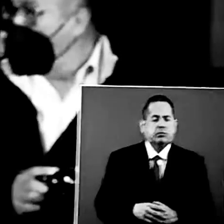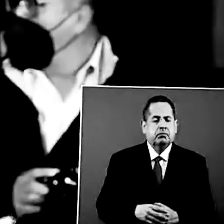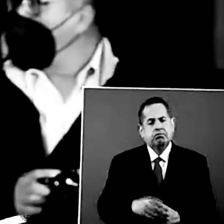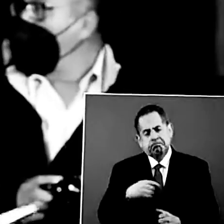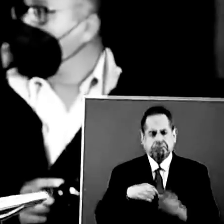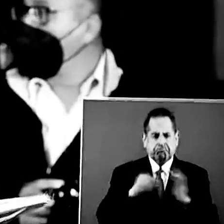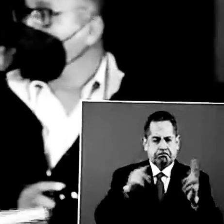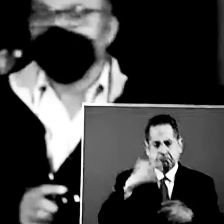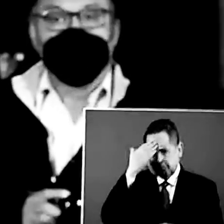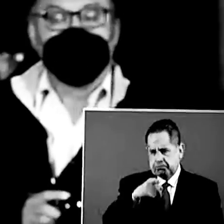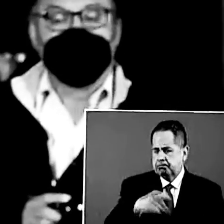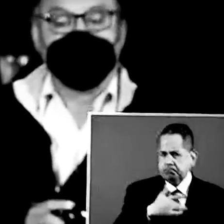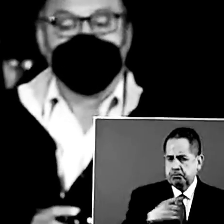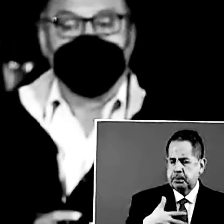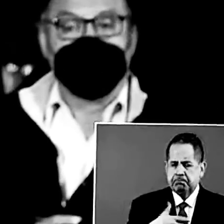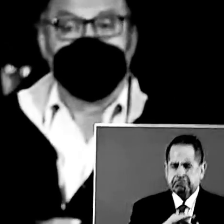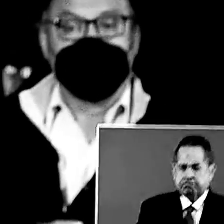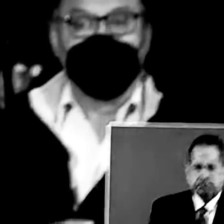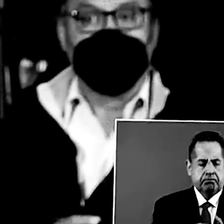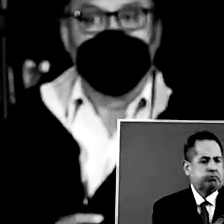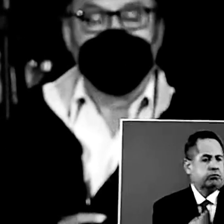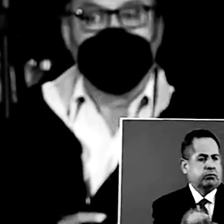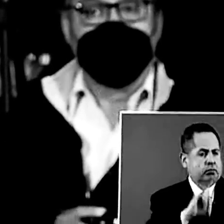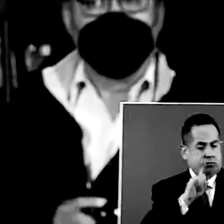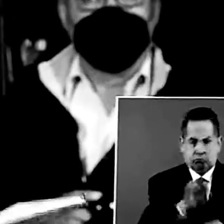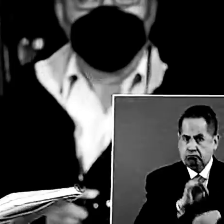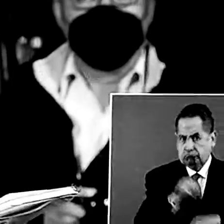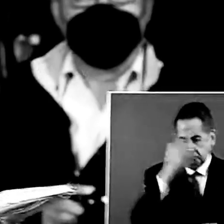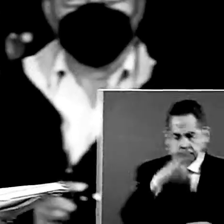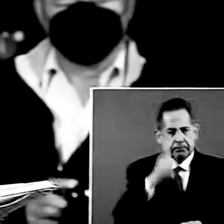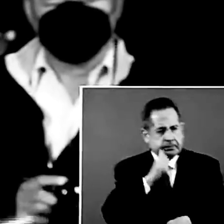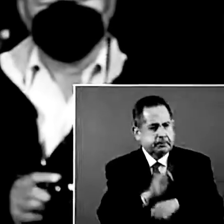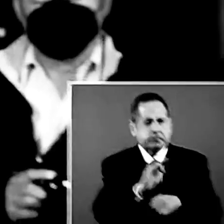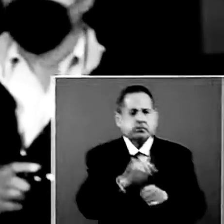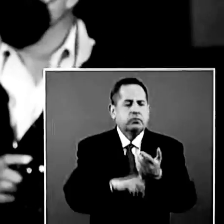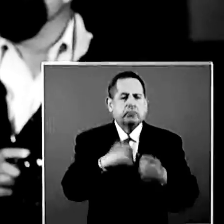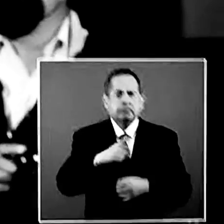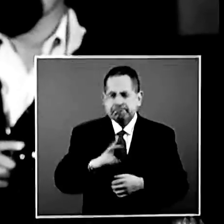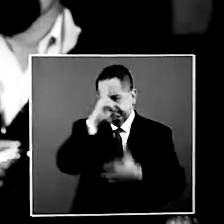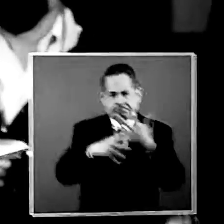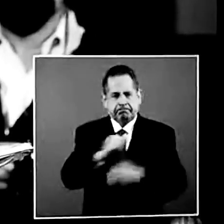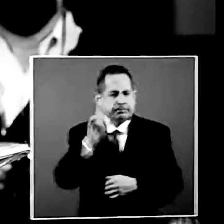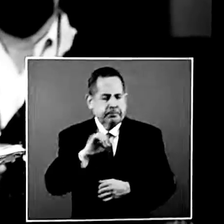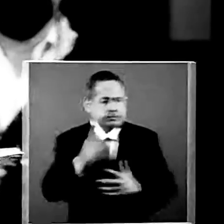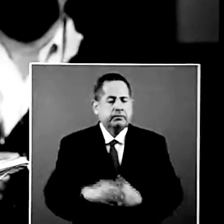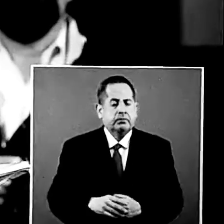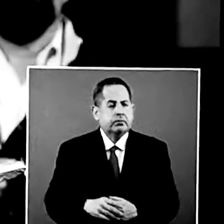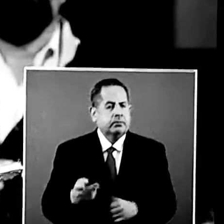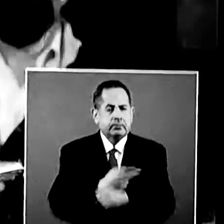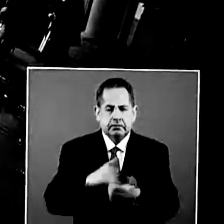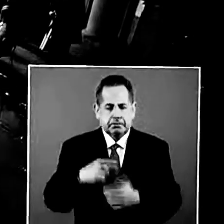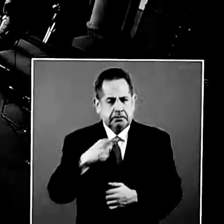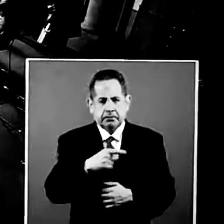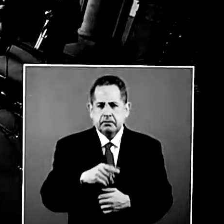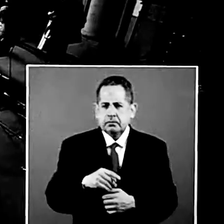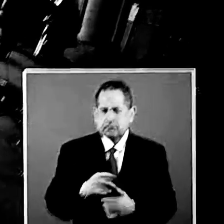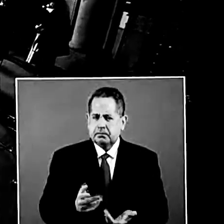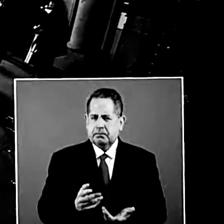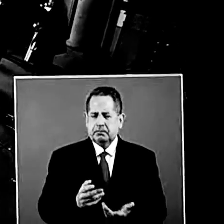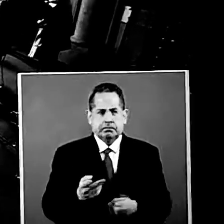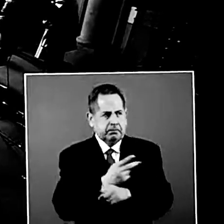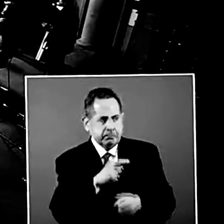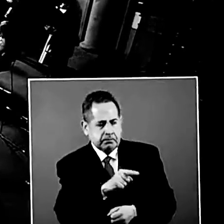Toco este tema porque sé que usted es una persona muy comprometida con los derechos de la mujer, sobre todo el defender el que no se ejerza violencia contra la mujer. Hay una situación que se está como que